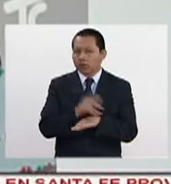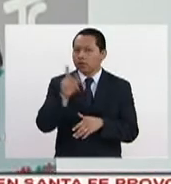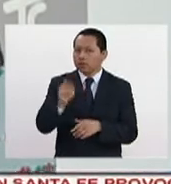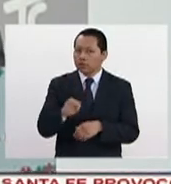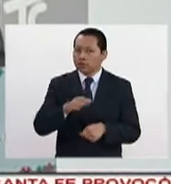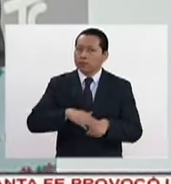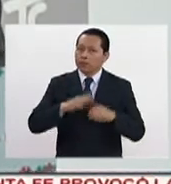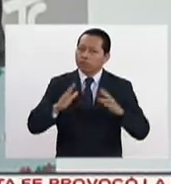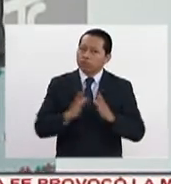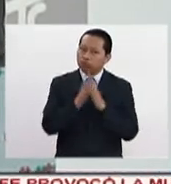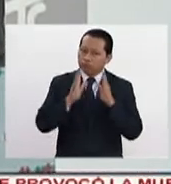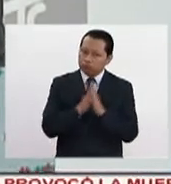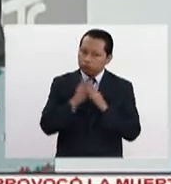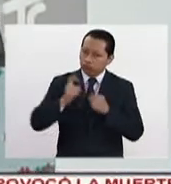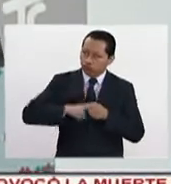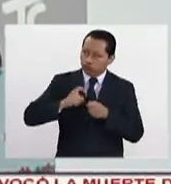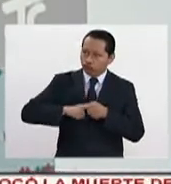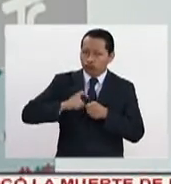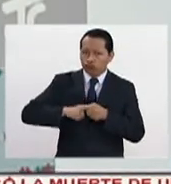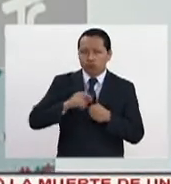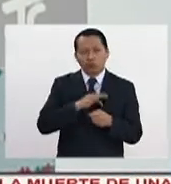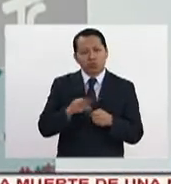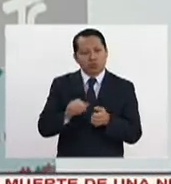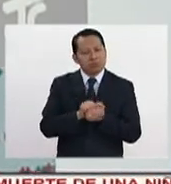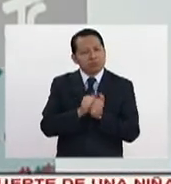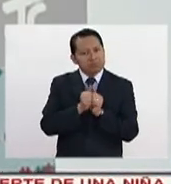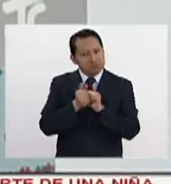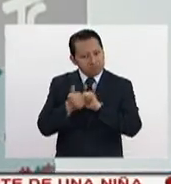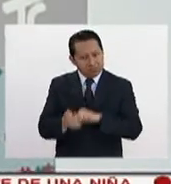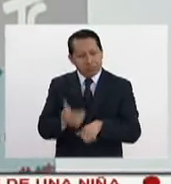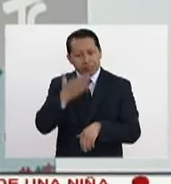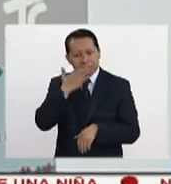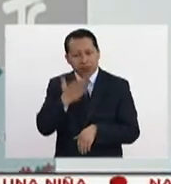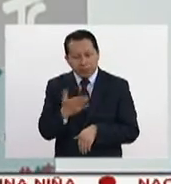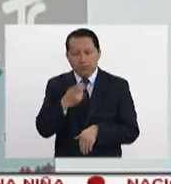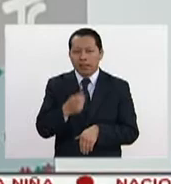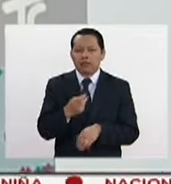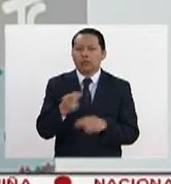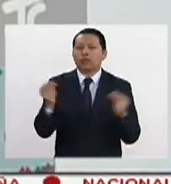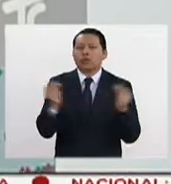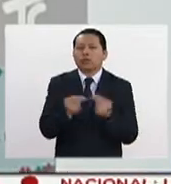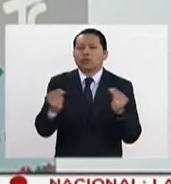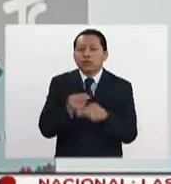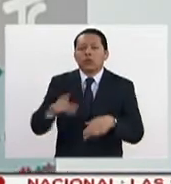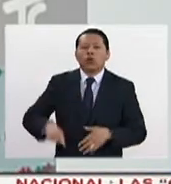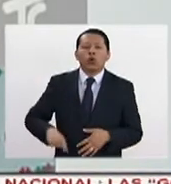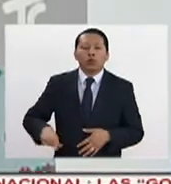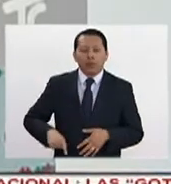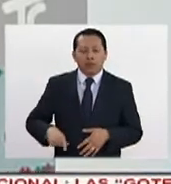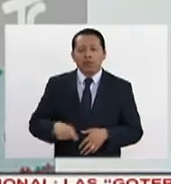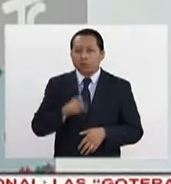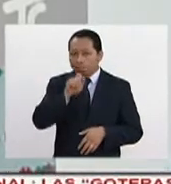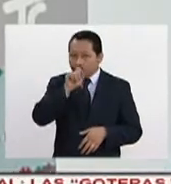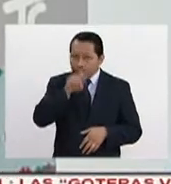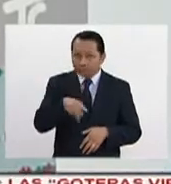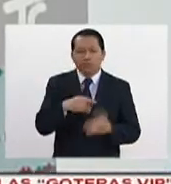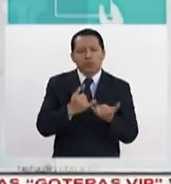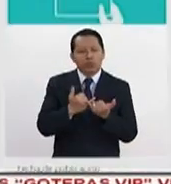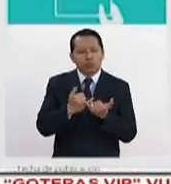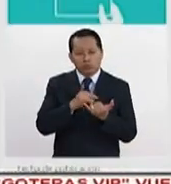más participantes está transformando la industria, por lo que es indispensable que el gobierno también se